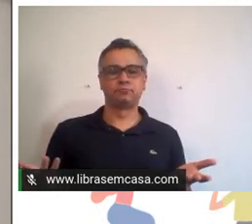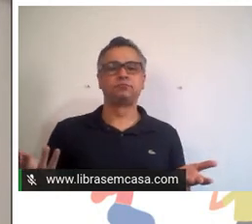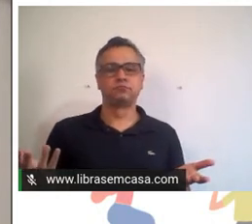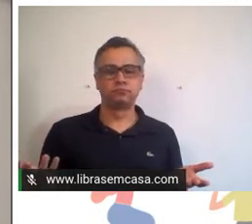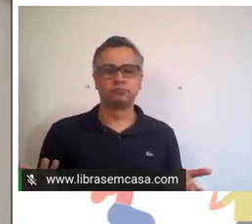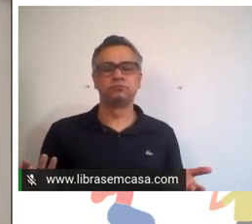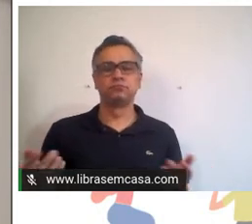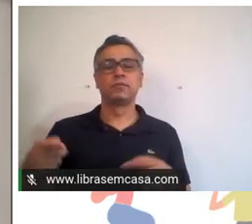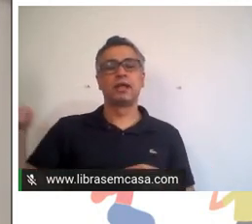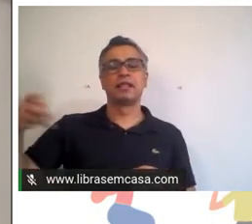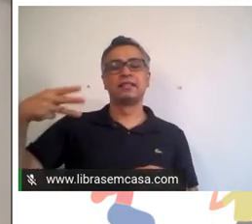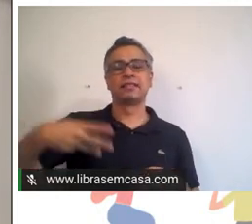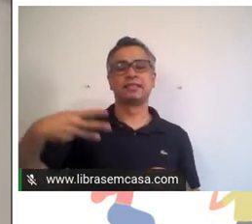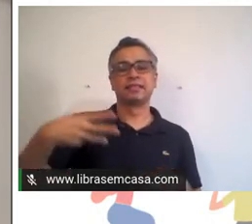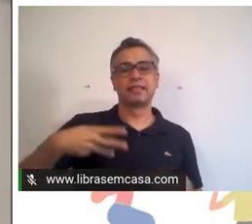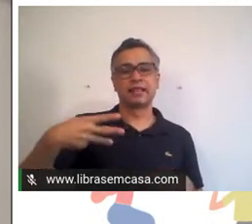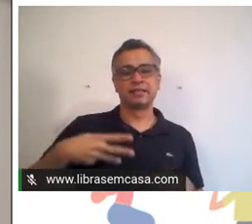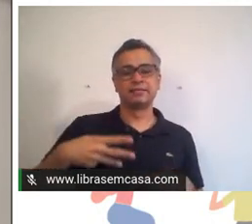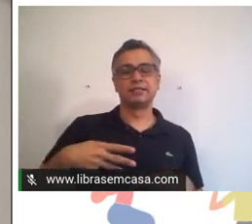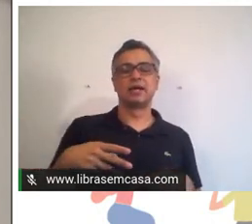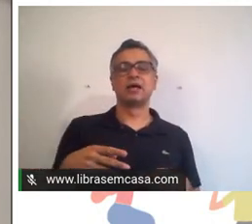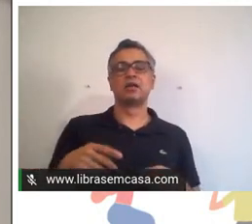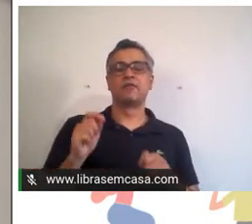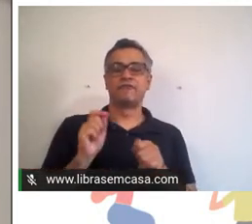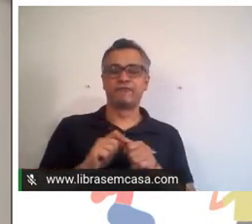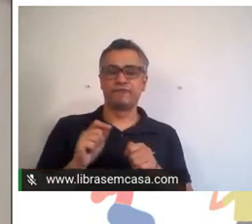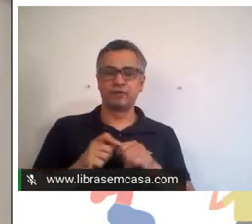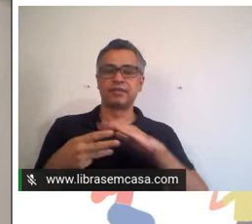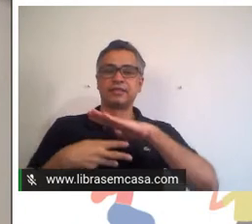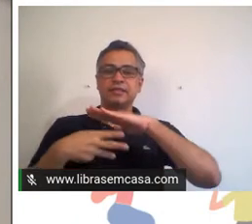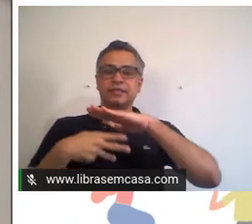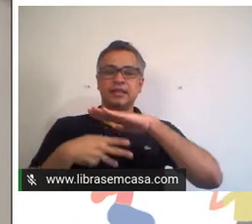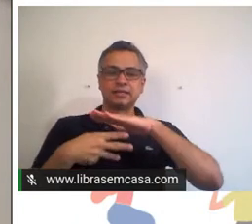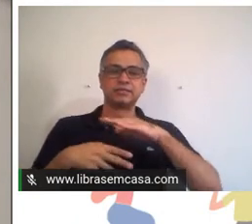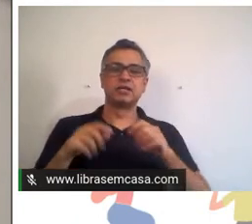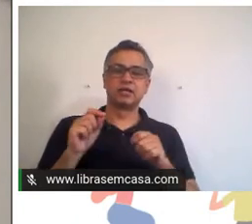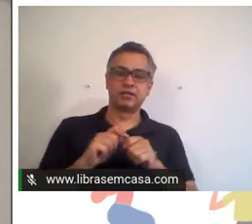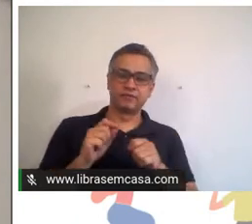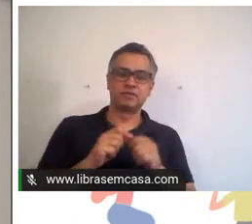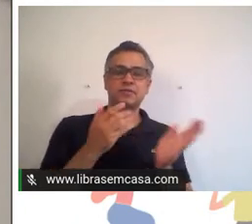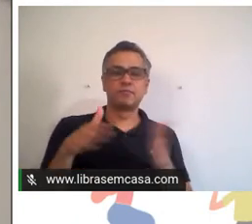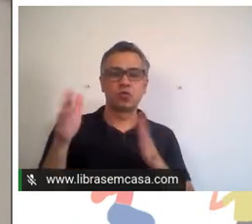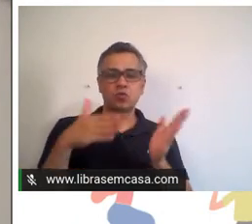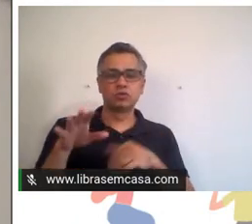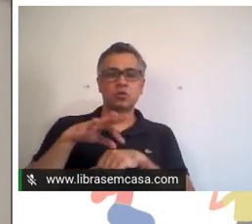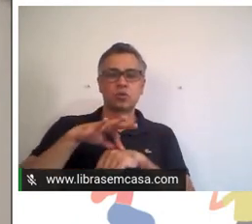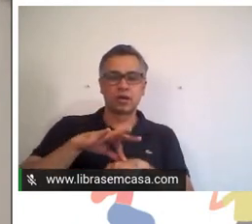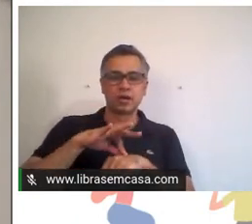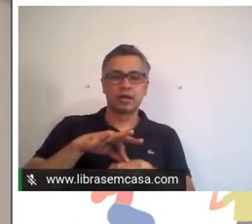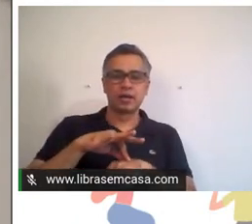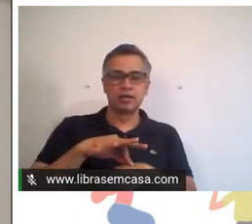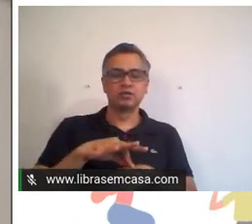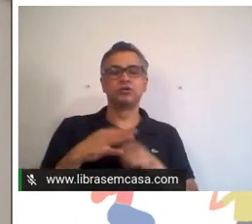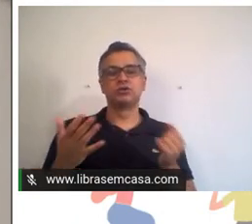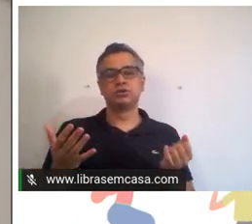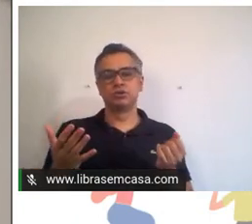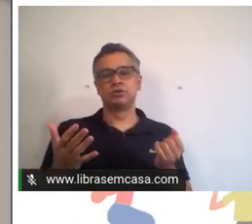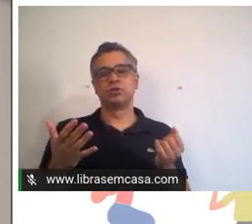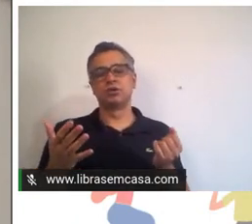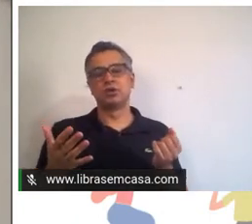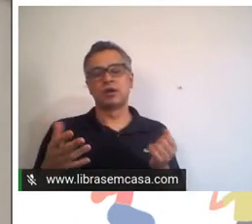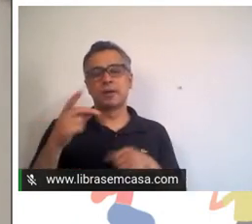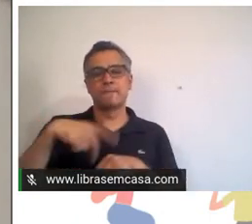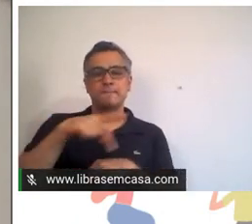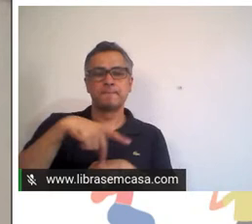están externalizando su producción alimentaria, están externalizando su producción de carnes y sus granjas industriales en países en donde